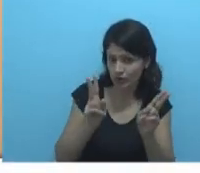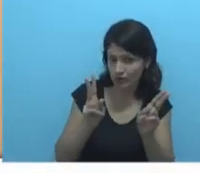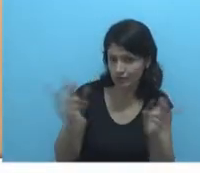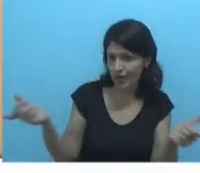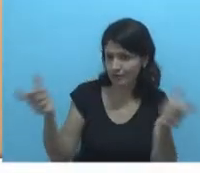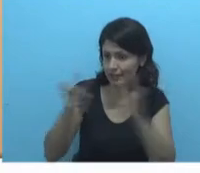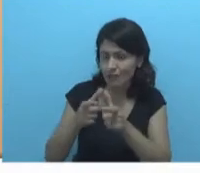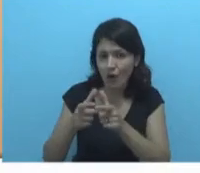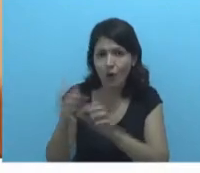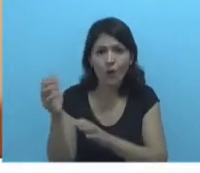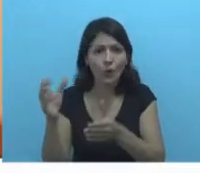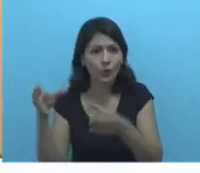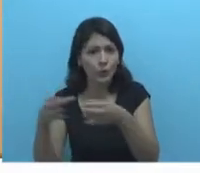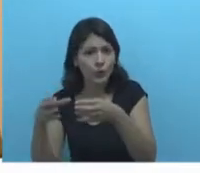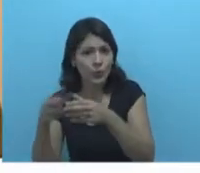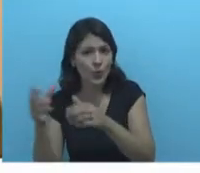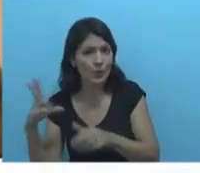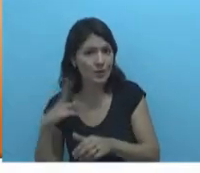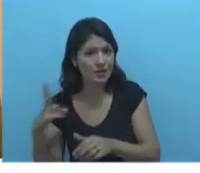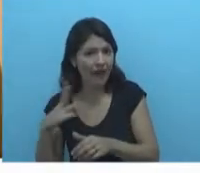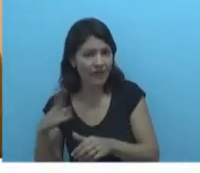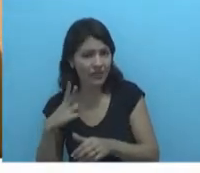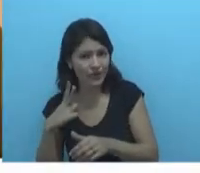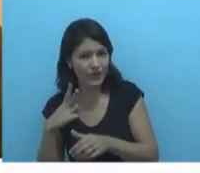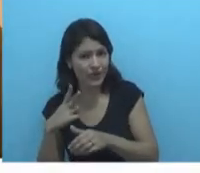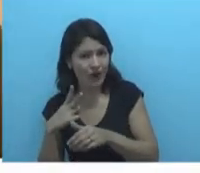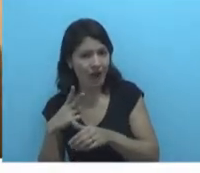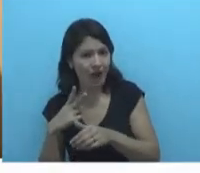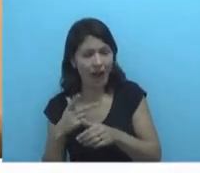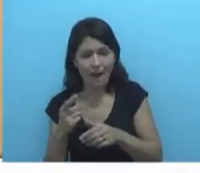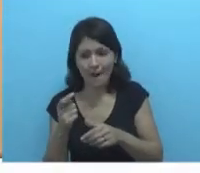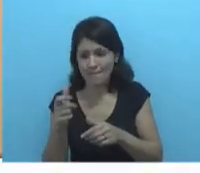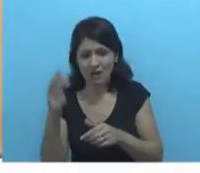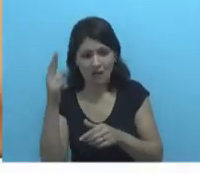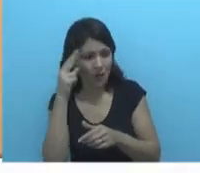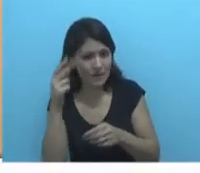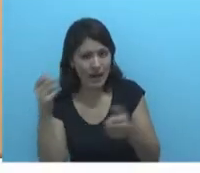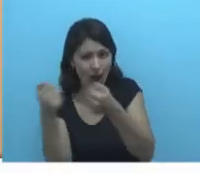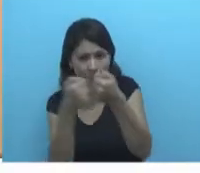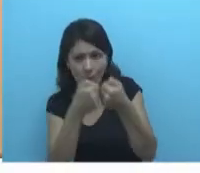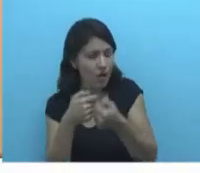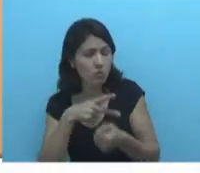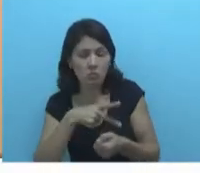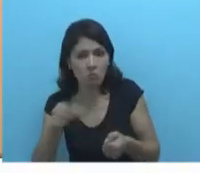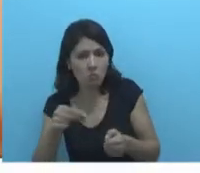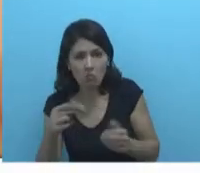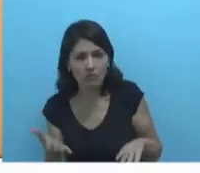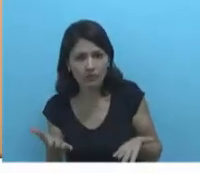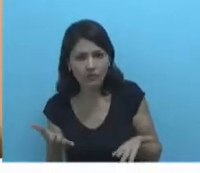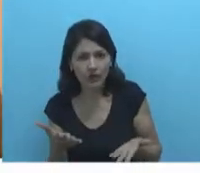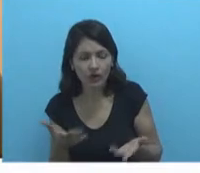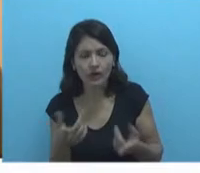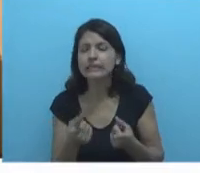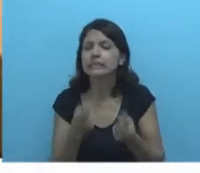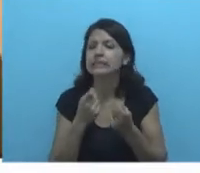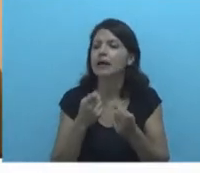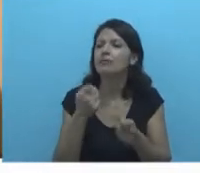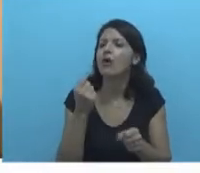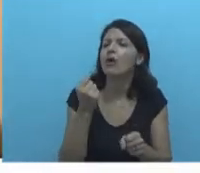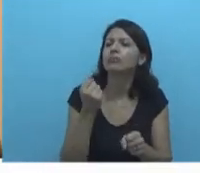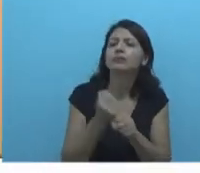acuerdos. Por eso habrá que cementar cupos, habrá que trabajar con las cadenas cortas